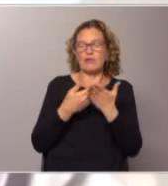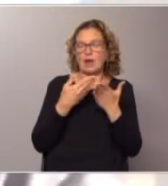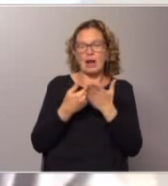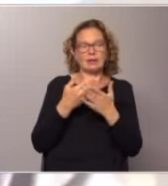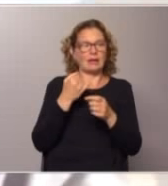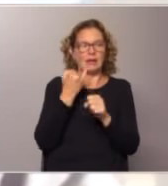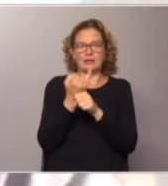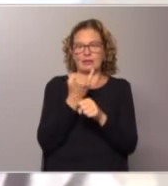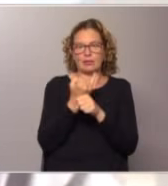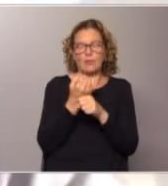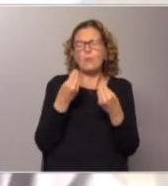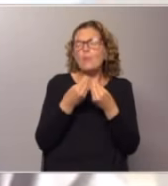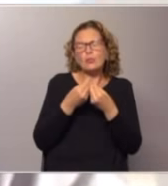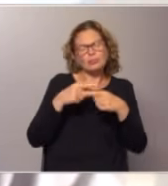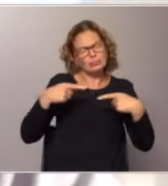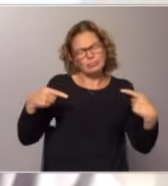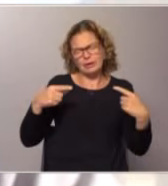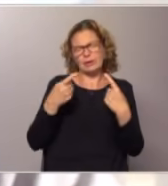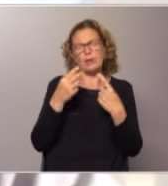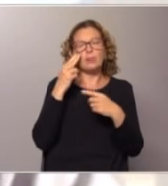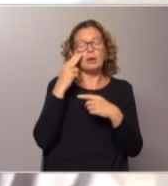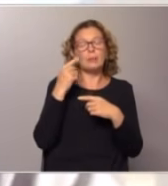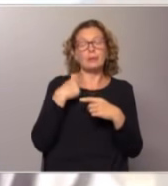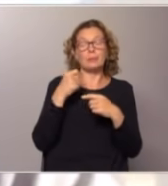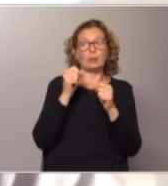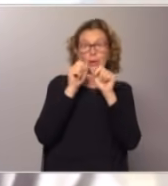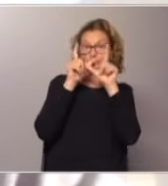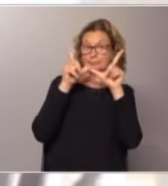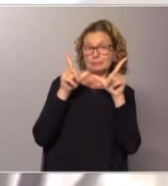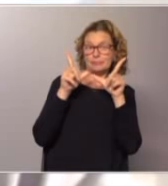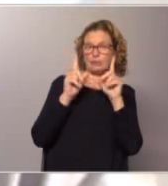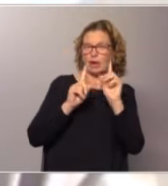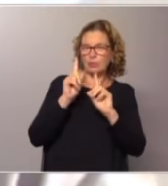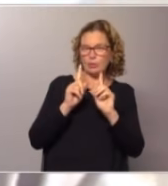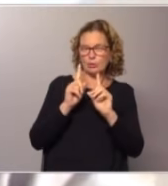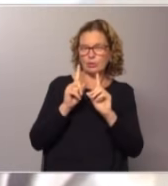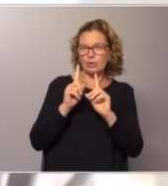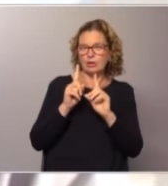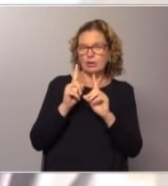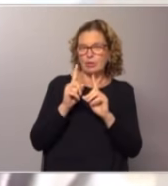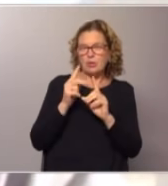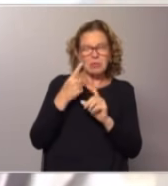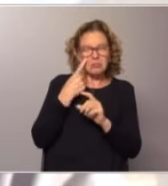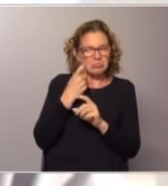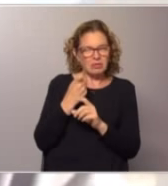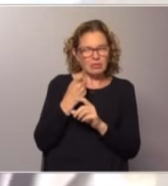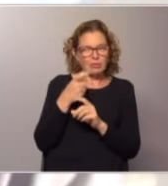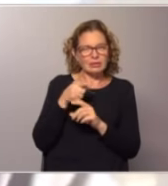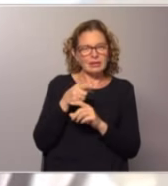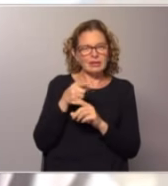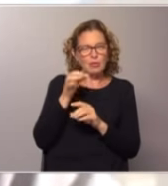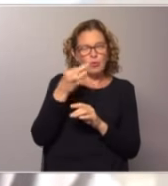también hay muchos problemas pero ahí me gusta llamar la atención sobre alguno que suele ser menos advertido y en este caso